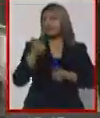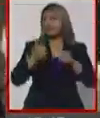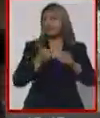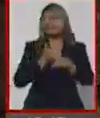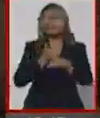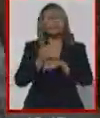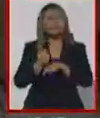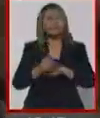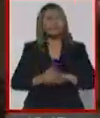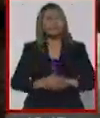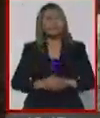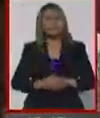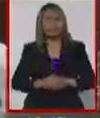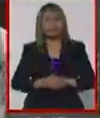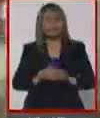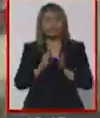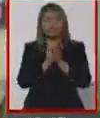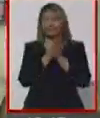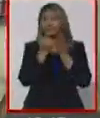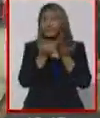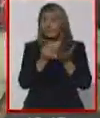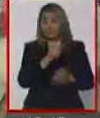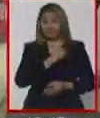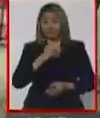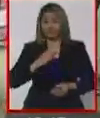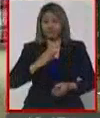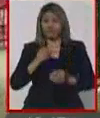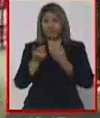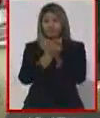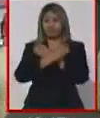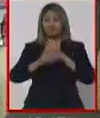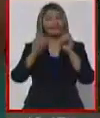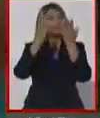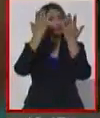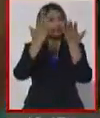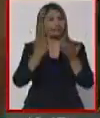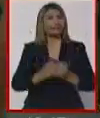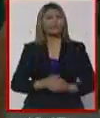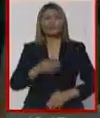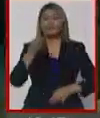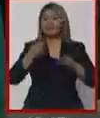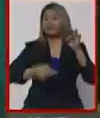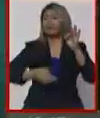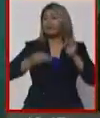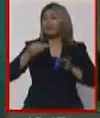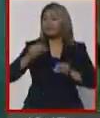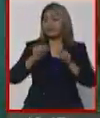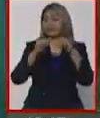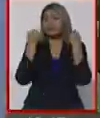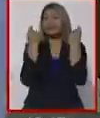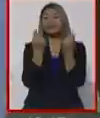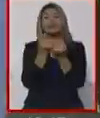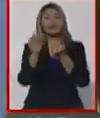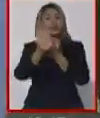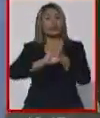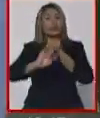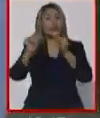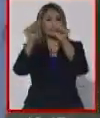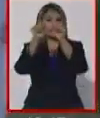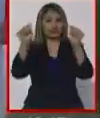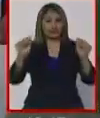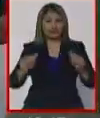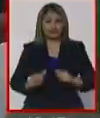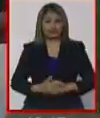delito, fiscal? Está en el cuaderno eso, ¿ya? Un diputado de Demócratas lamentó que se judicialice a plataformas que defienden el